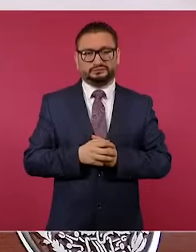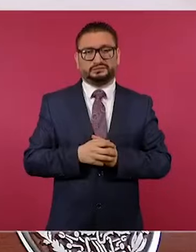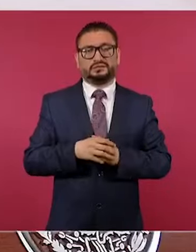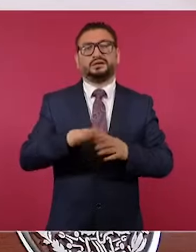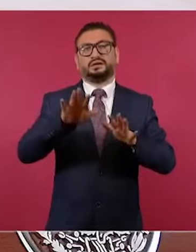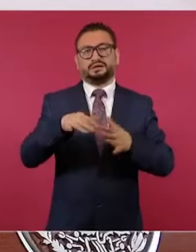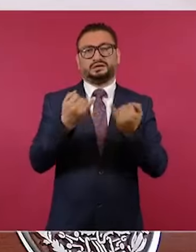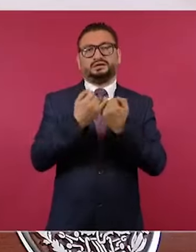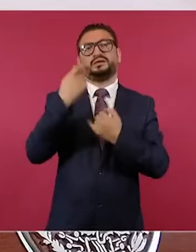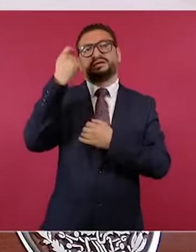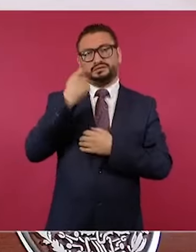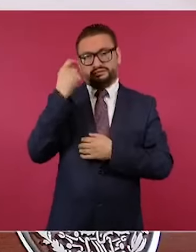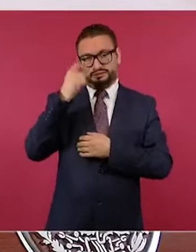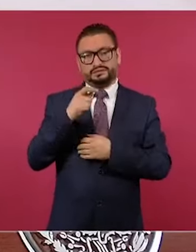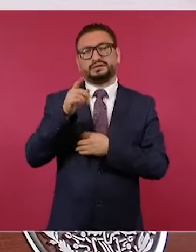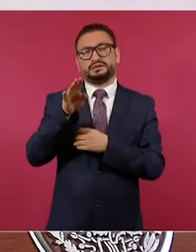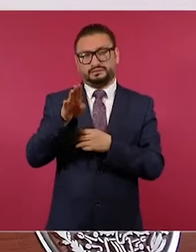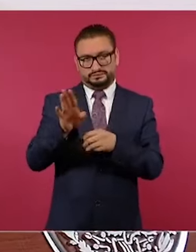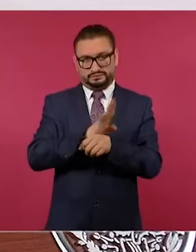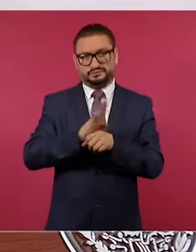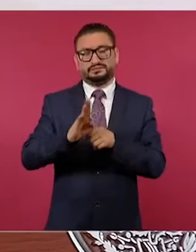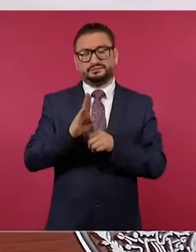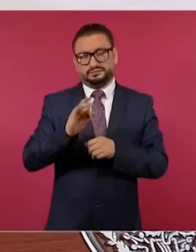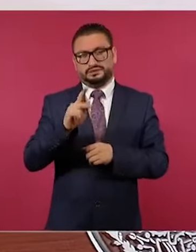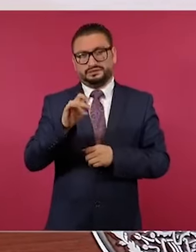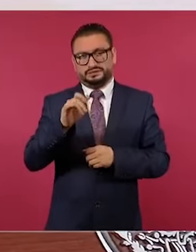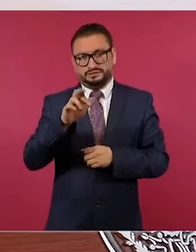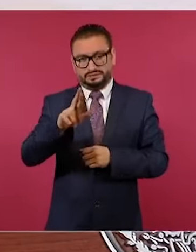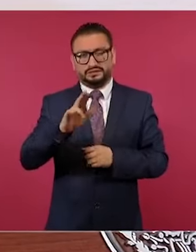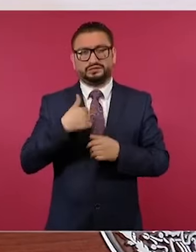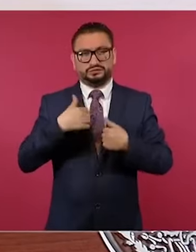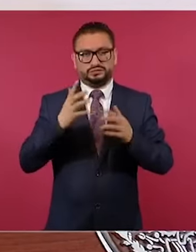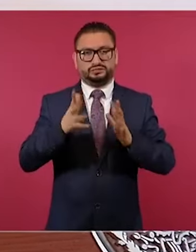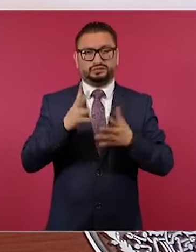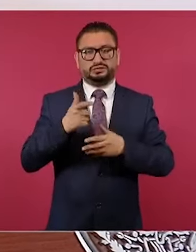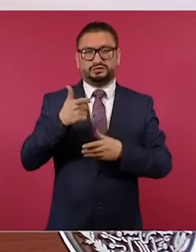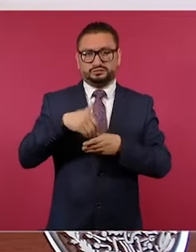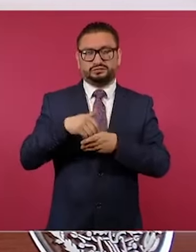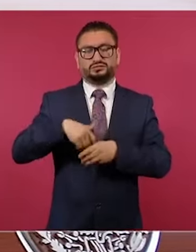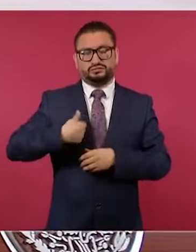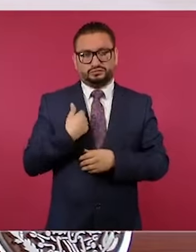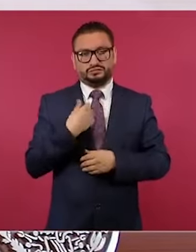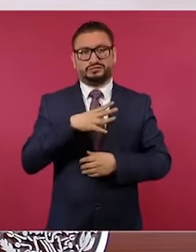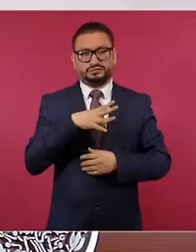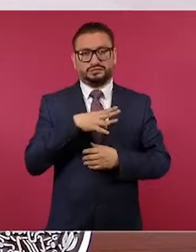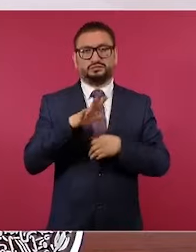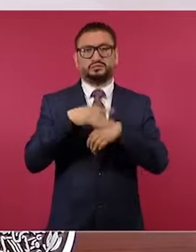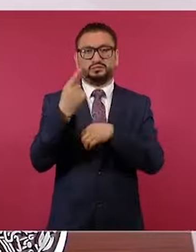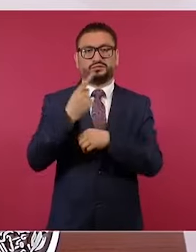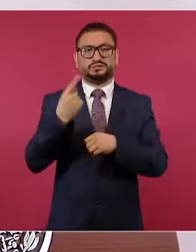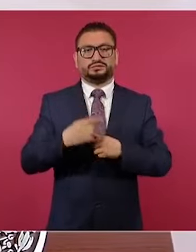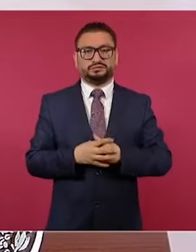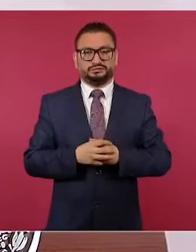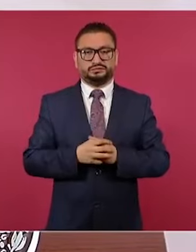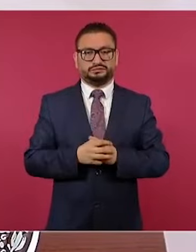hay la pensión del bienestar, ¿sí? Que ya tengo ahí ahorrado porque